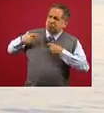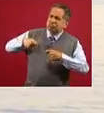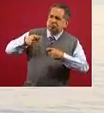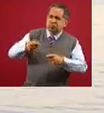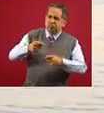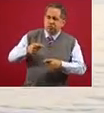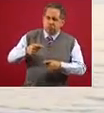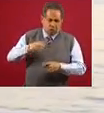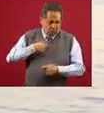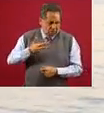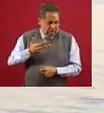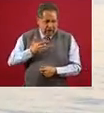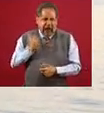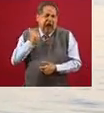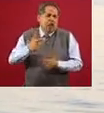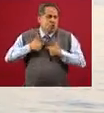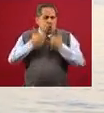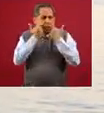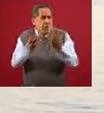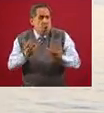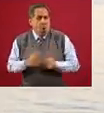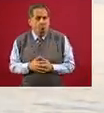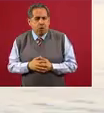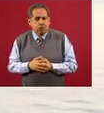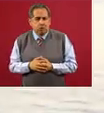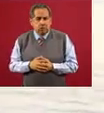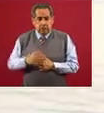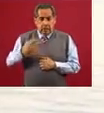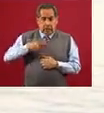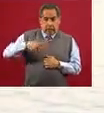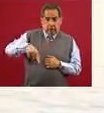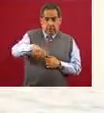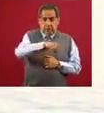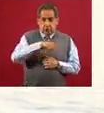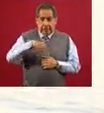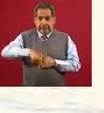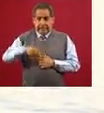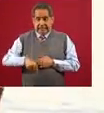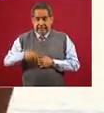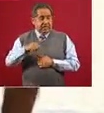algo. Me gustaría mucho apoyar a la gente de aquí de Cerros, mucho.